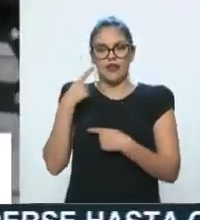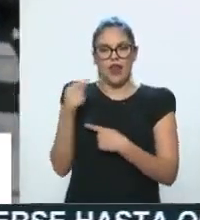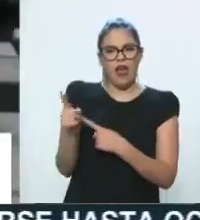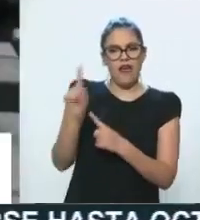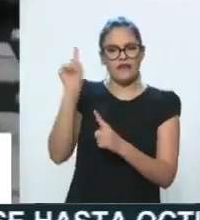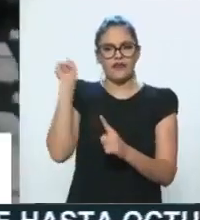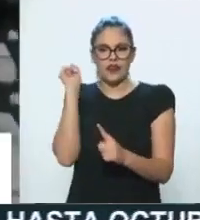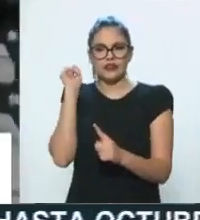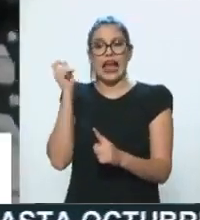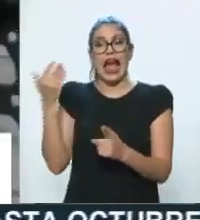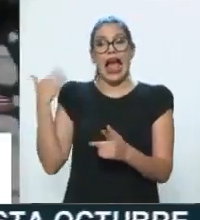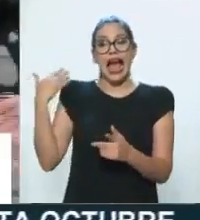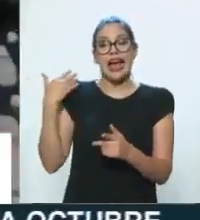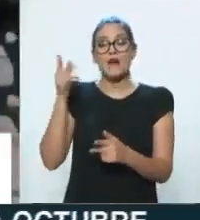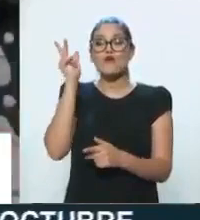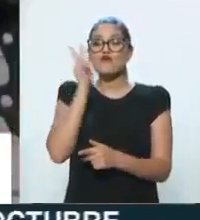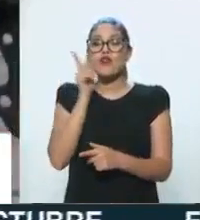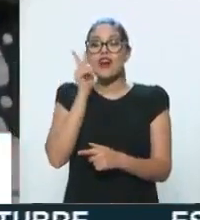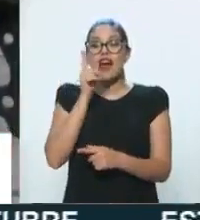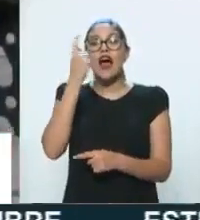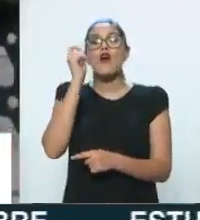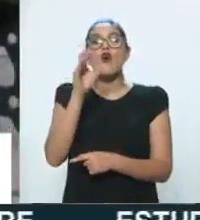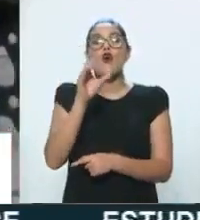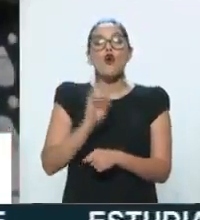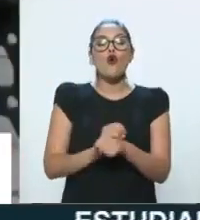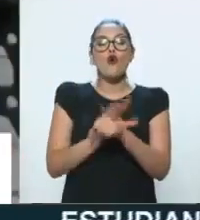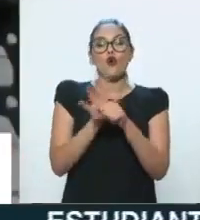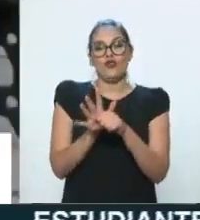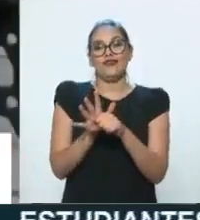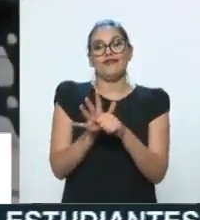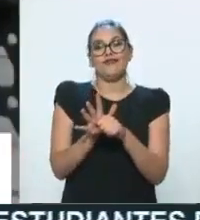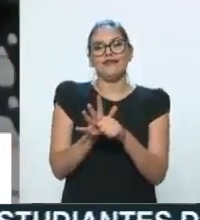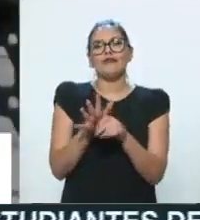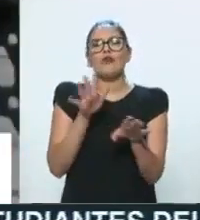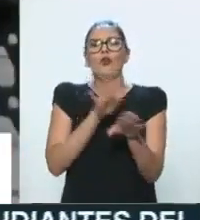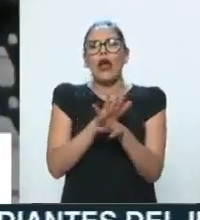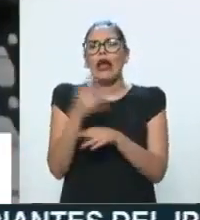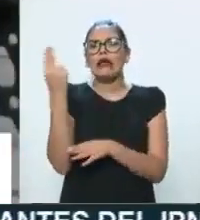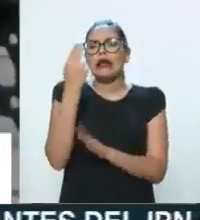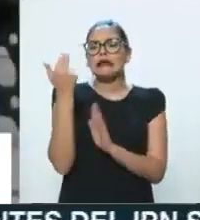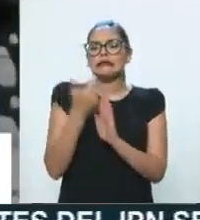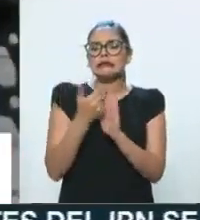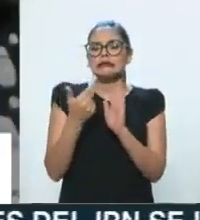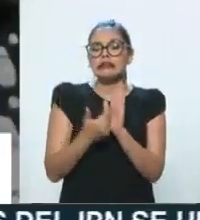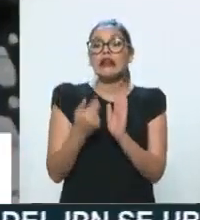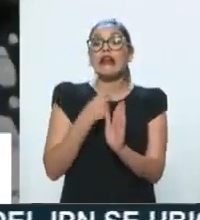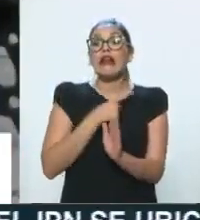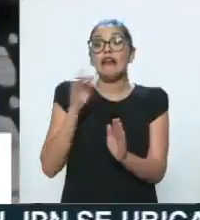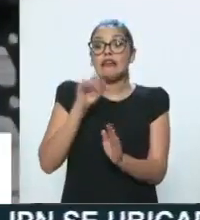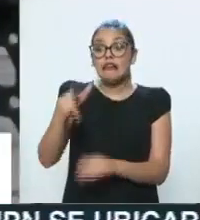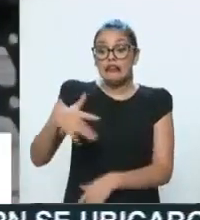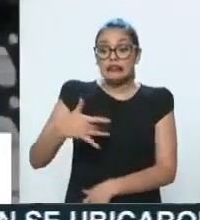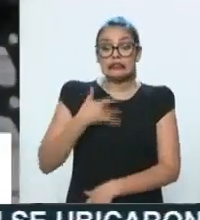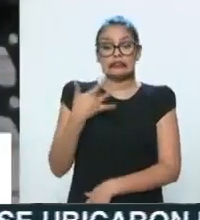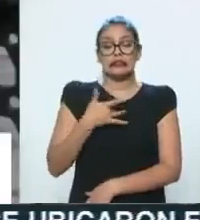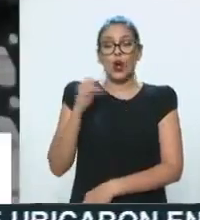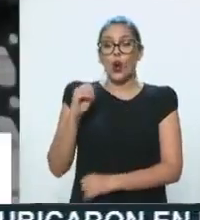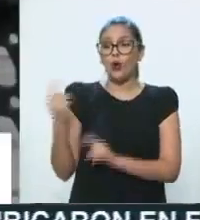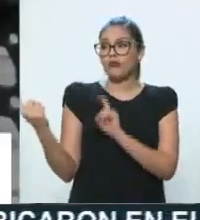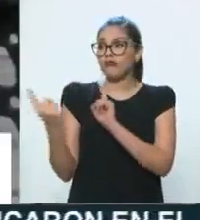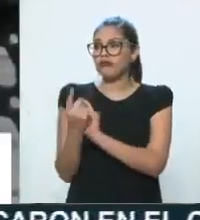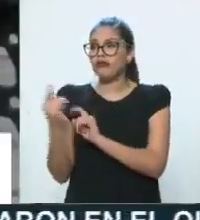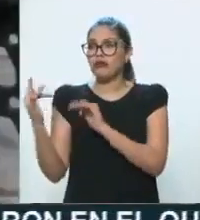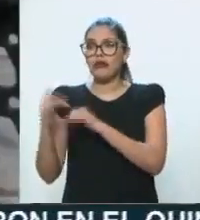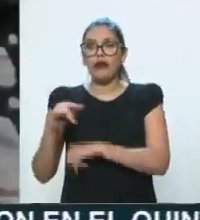espaldas acuden a realizarse una prueba por COVID-19 a este centro de salud. Las características, los requisitos, deben haber presentado síntomas o haber tenido contacto con